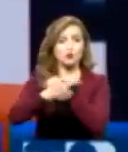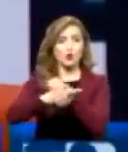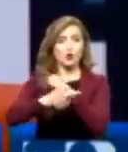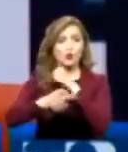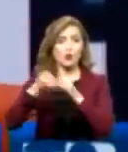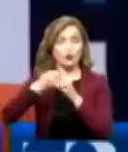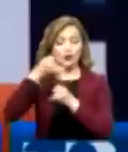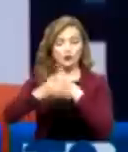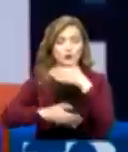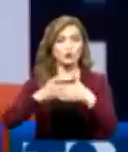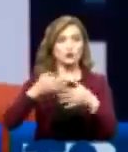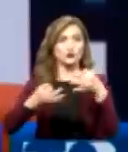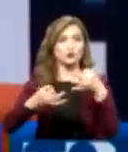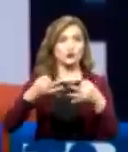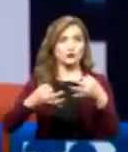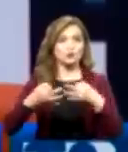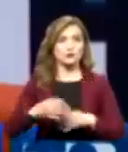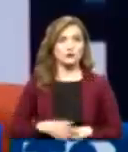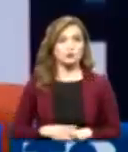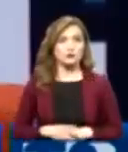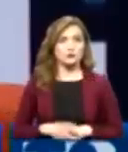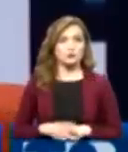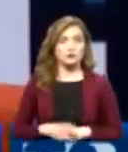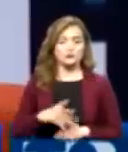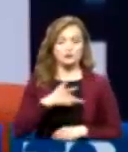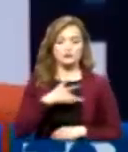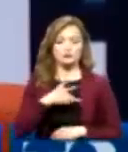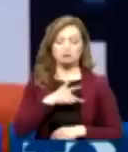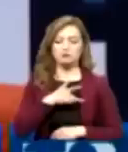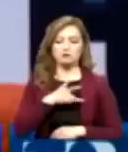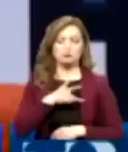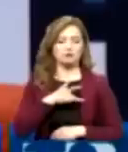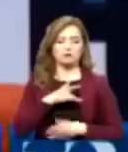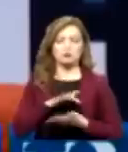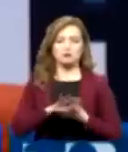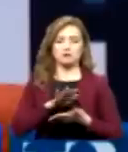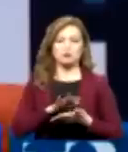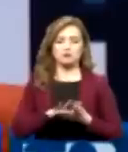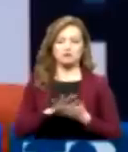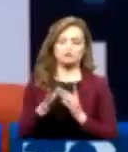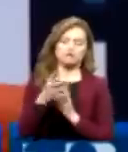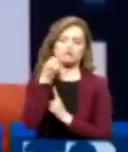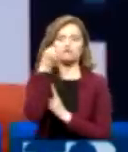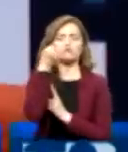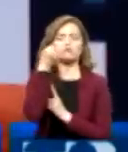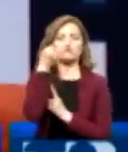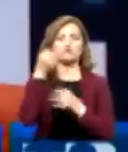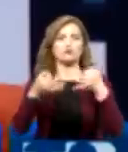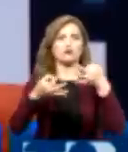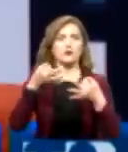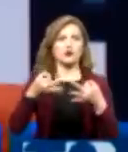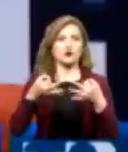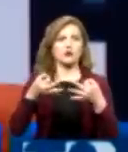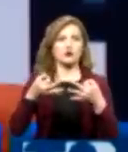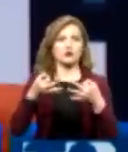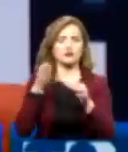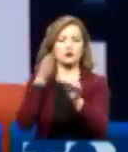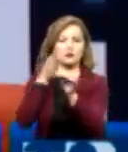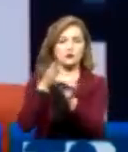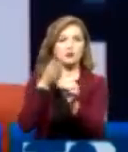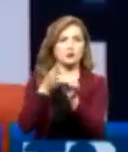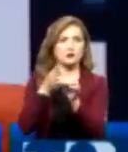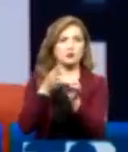audiencia, realmente salí con una tranquilidad porque decía, al fin se está juzgando con una perspectiva de